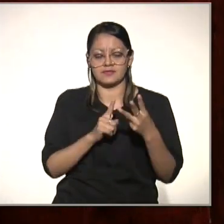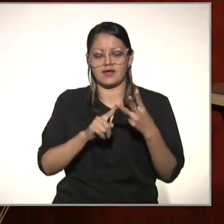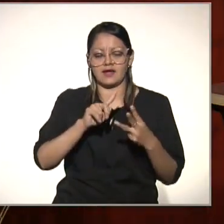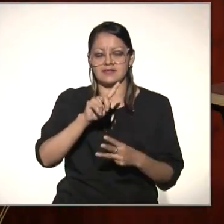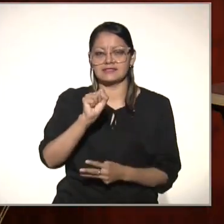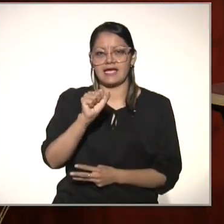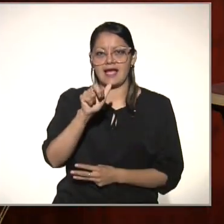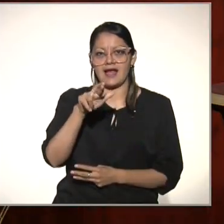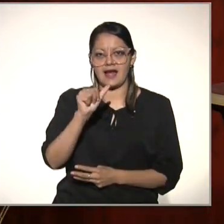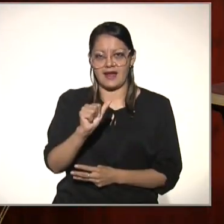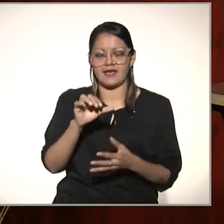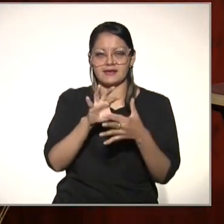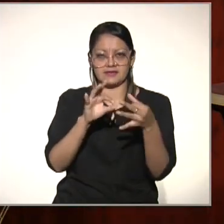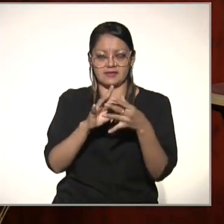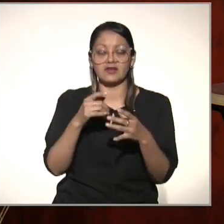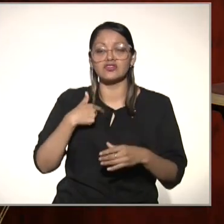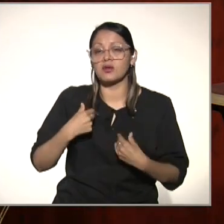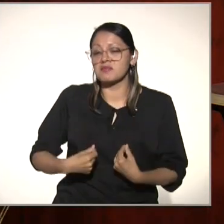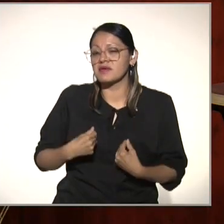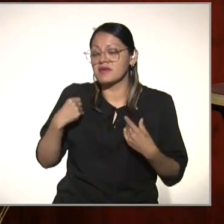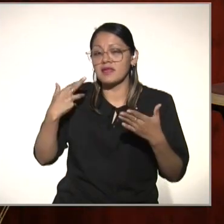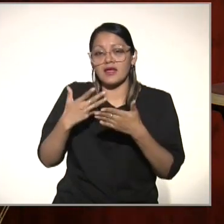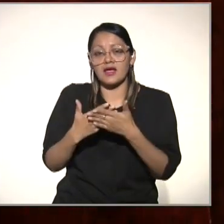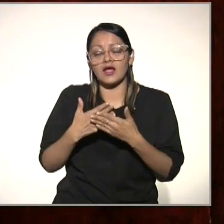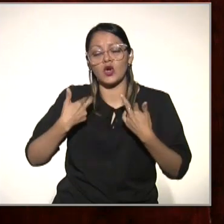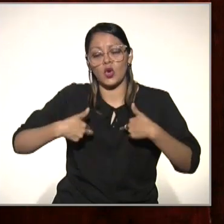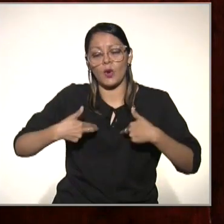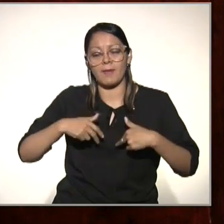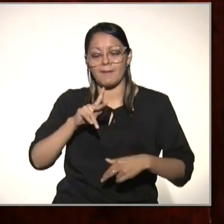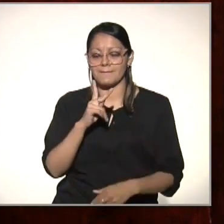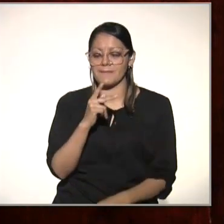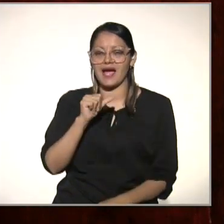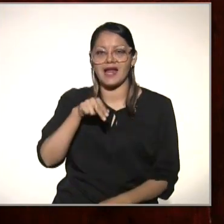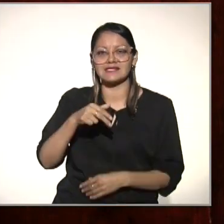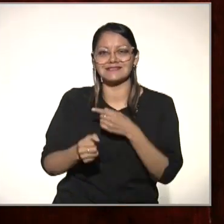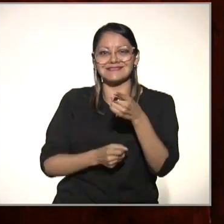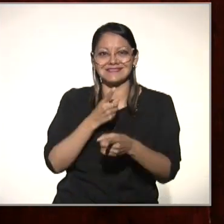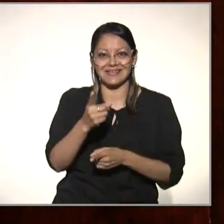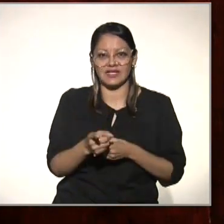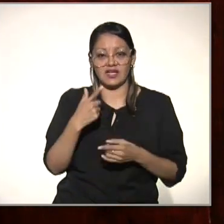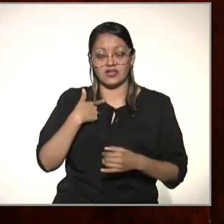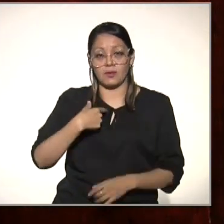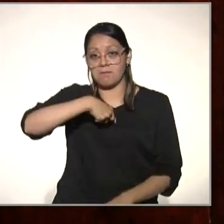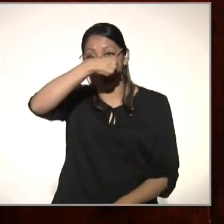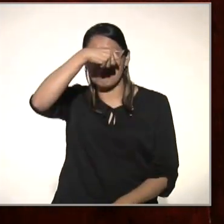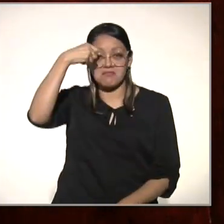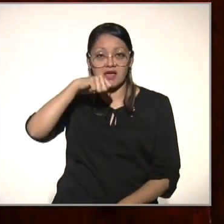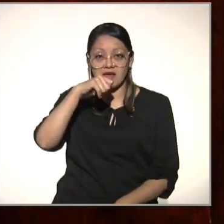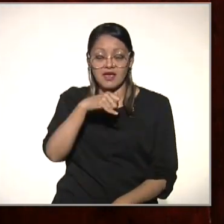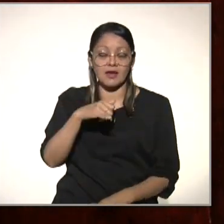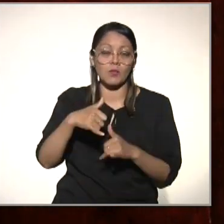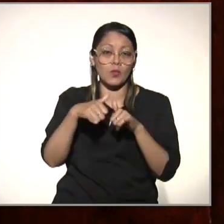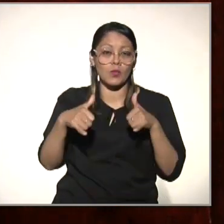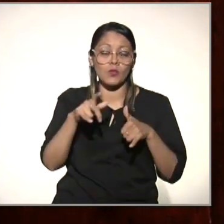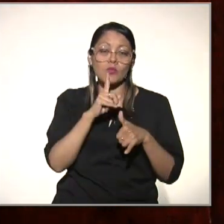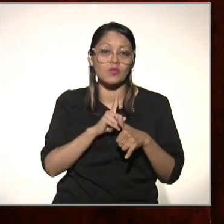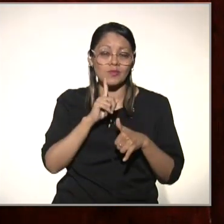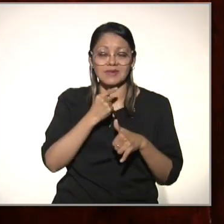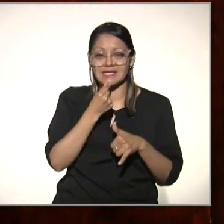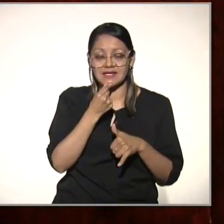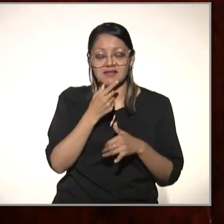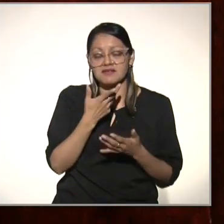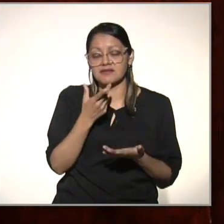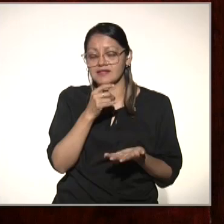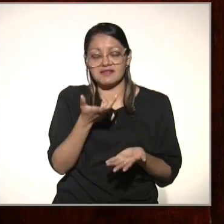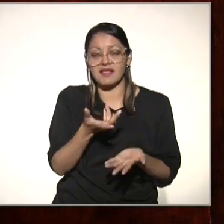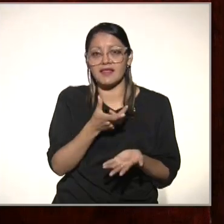García también nos dice: toda mi vida me he vestido con pants y no me he maquillado ni he jugado con muñecas. Y durante mi adolescencia las personas me